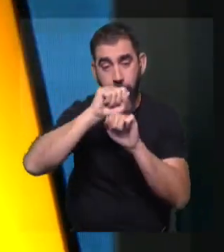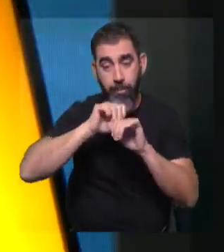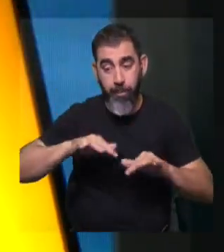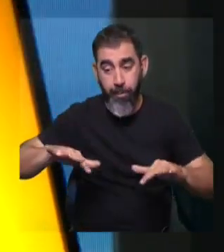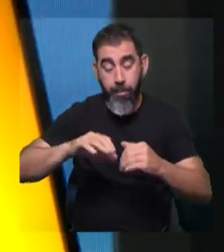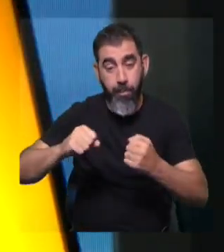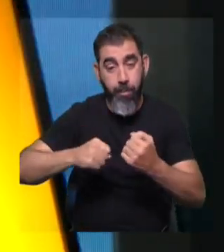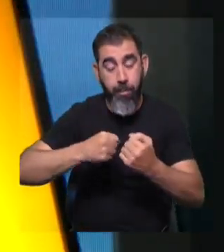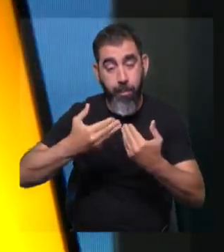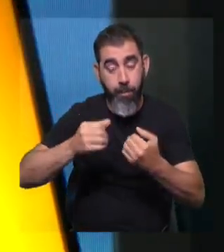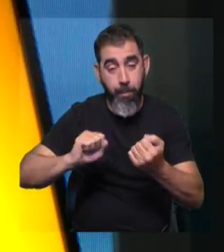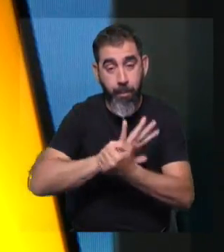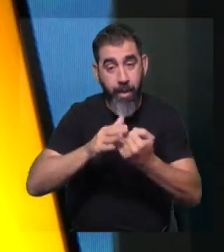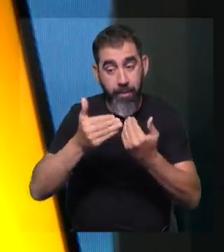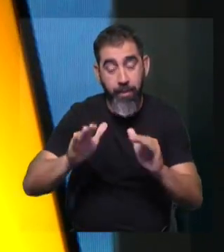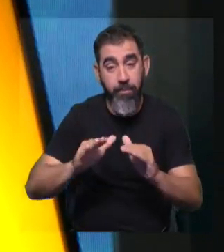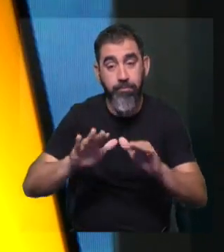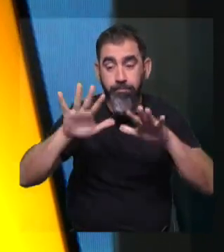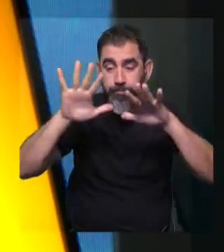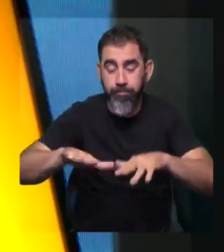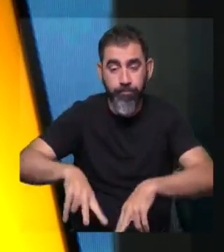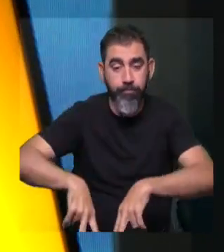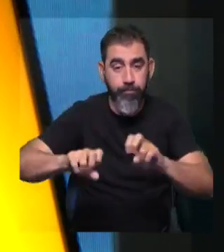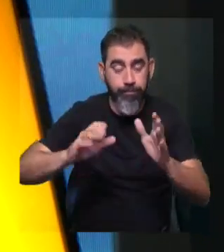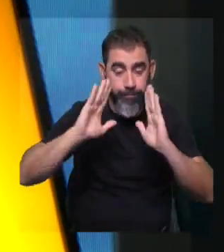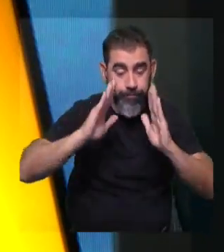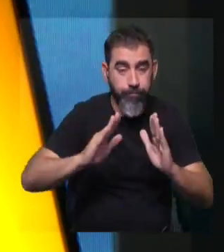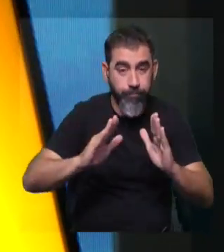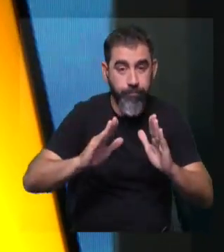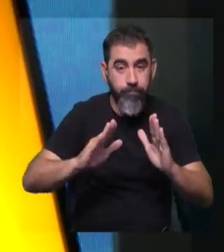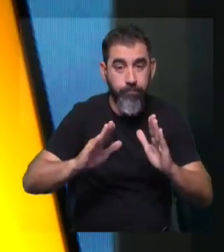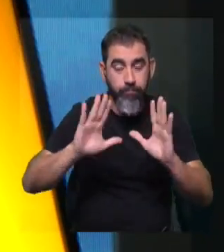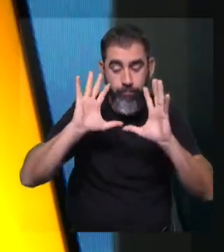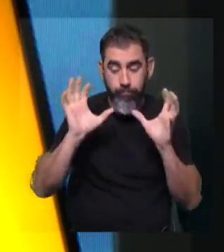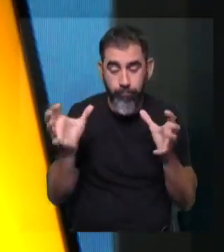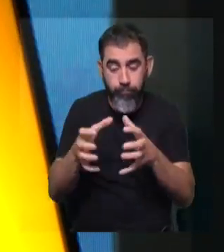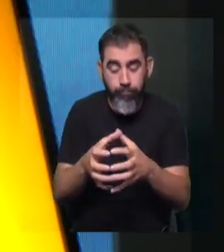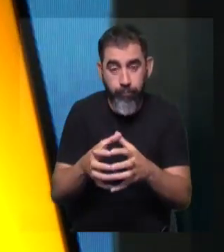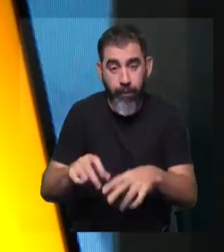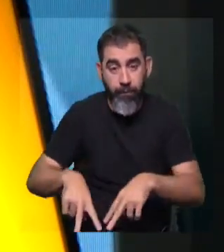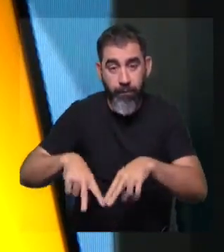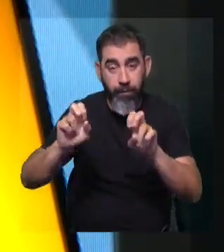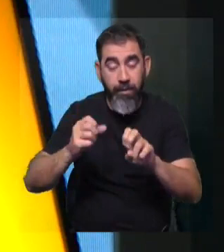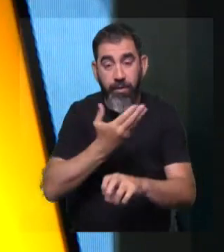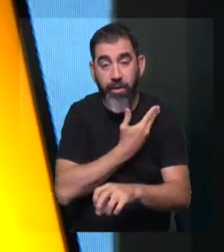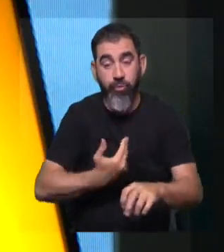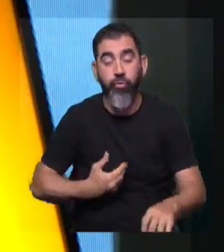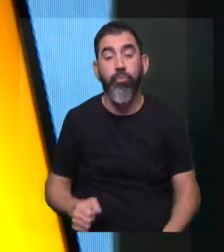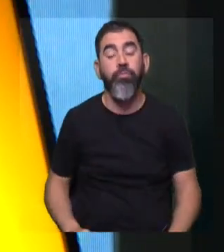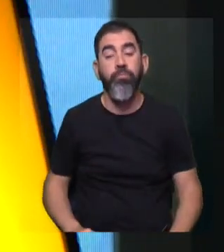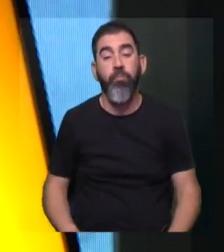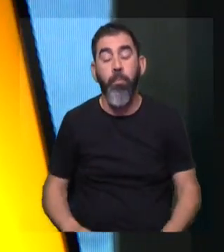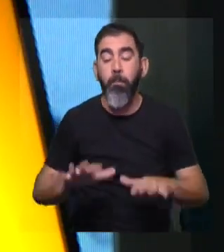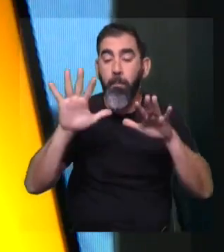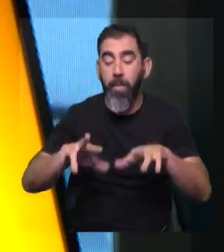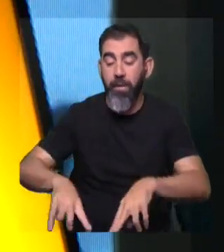contaban, pararon todas las investigaciones, ellos lo hacen de una forma muy centralizada a nivel de gobierno, y pararon todas